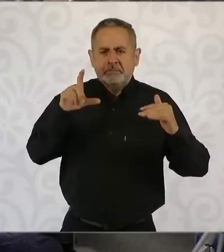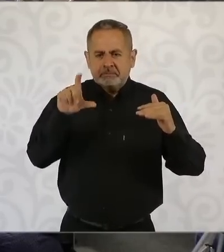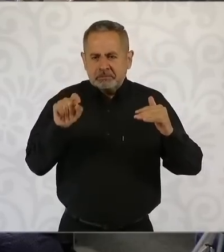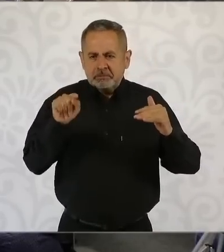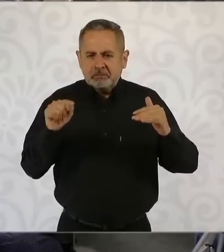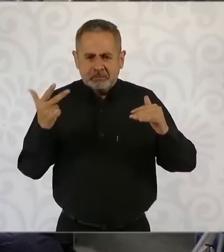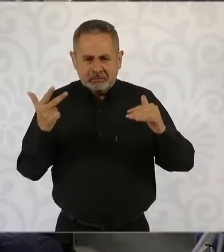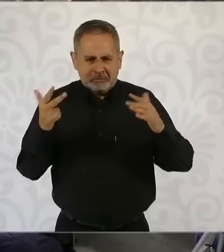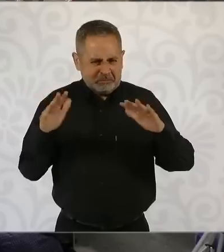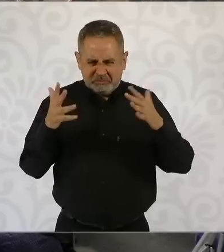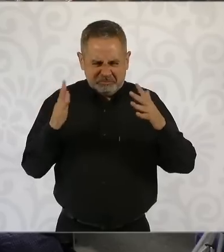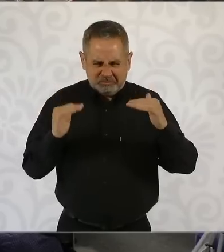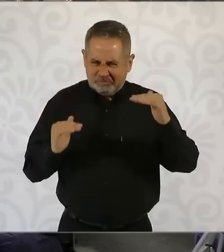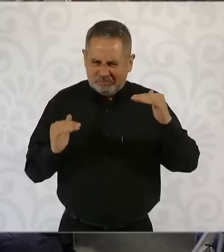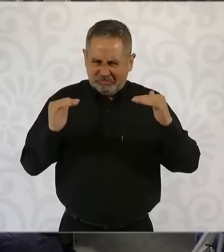28, ¿no? Más o menos llegó.